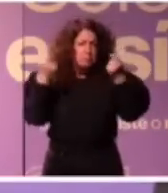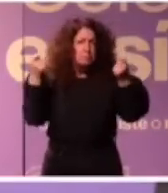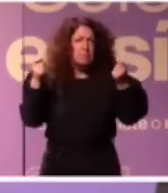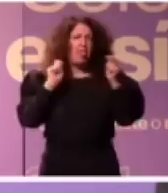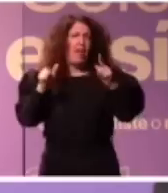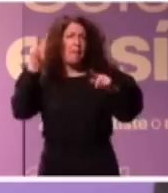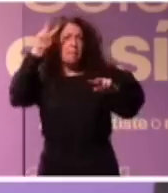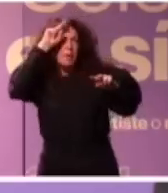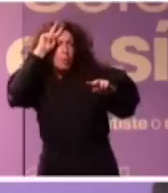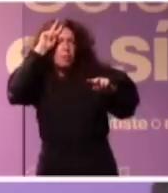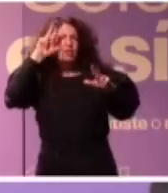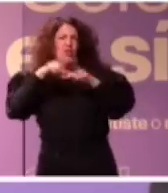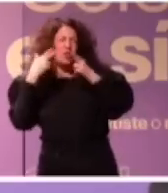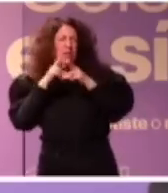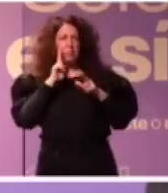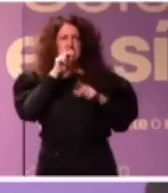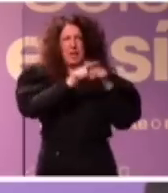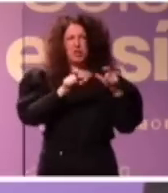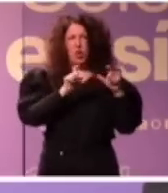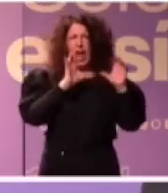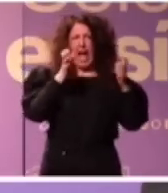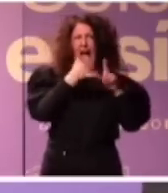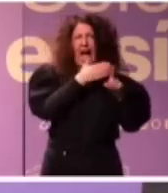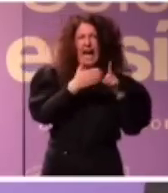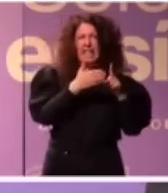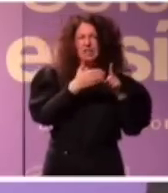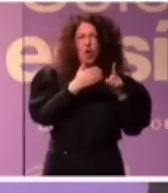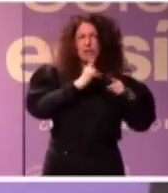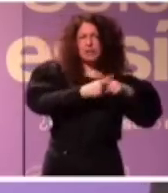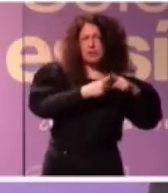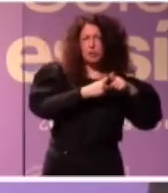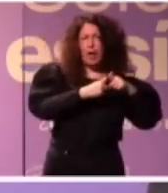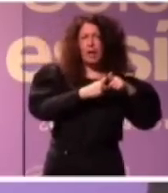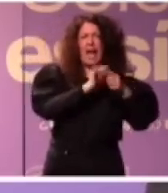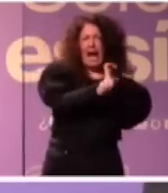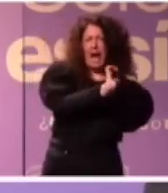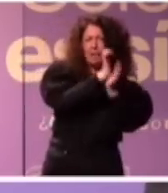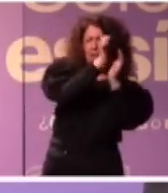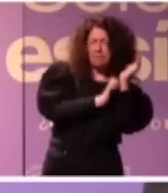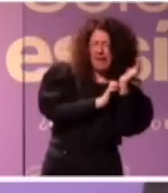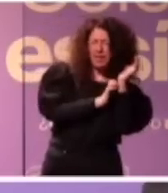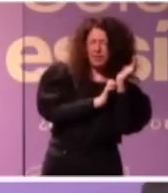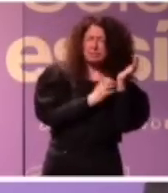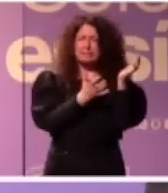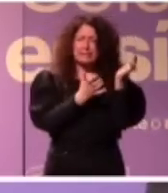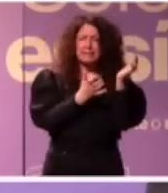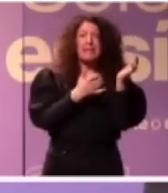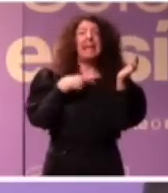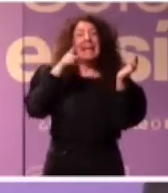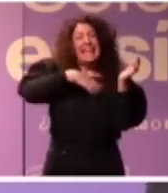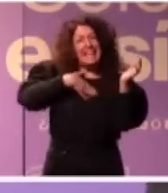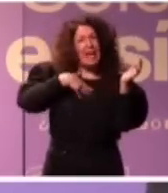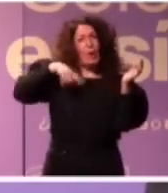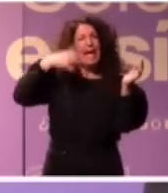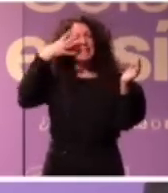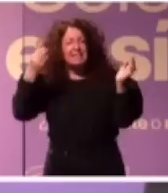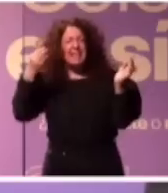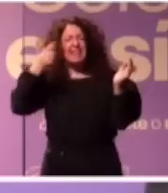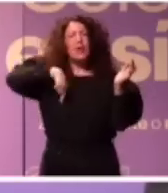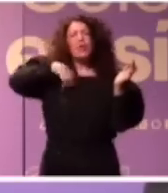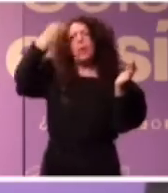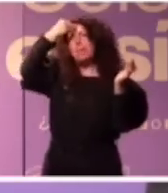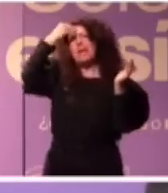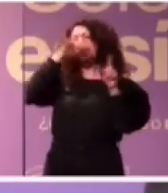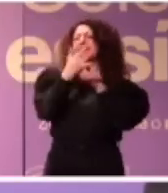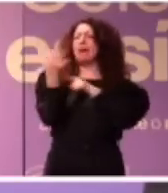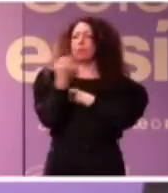social de bajadas de penas a agresores sexuales, puedan entender lo que nosotras pensamos que está pasando.